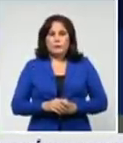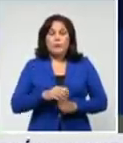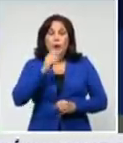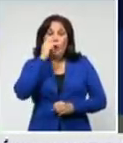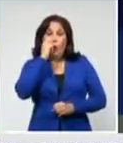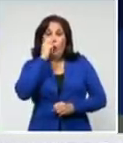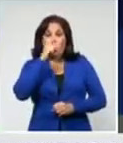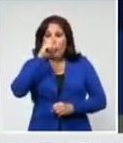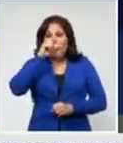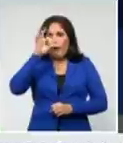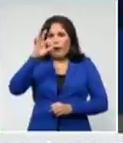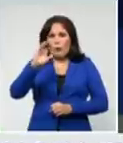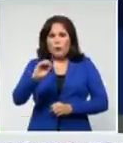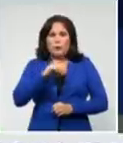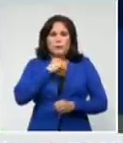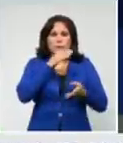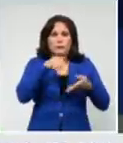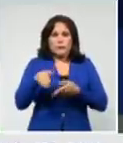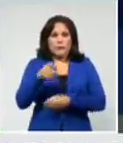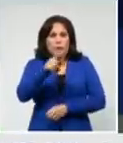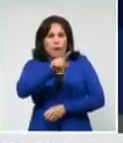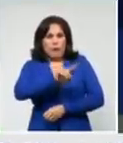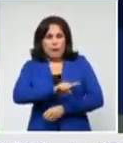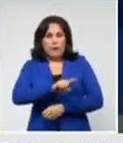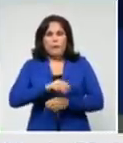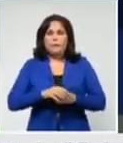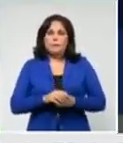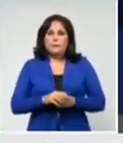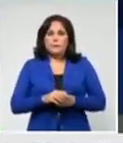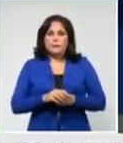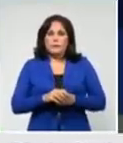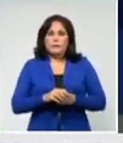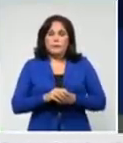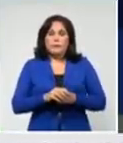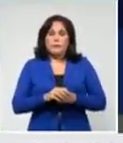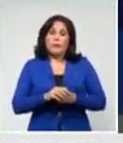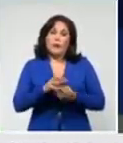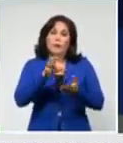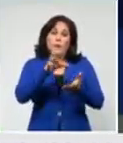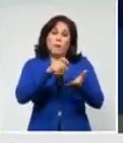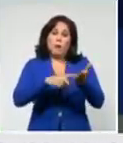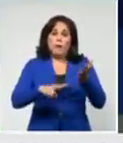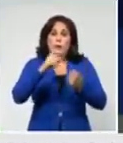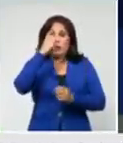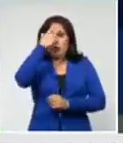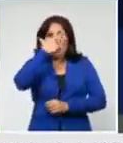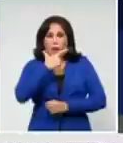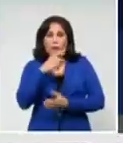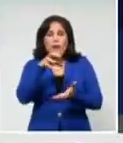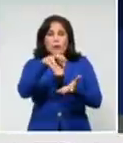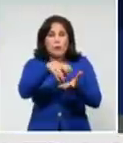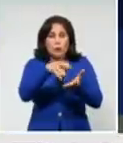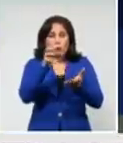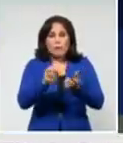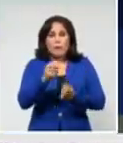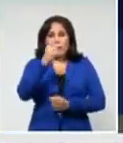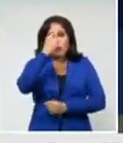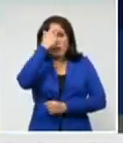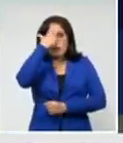masculino, de la ciudad de Ciego de Ávila, de la provincia de Ciego de Ávila,